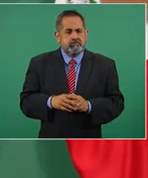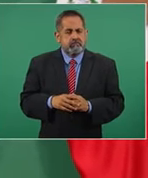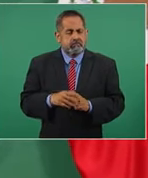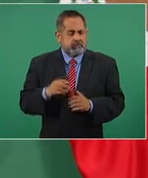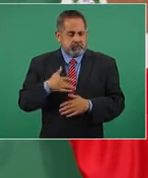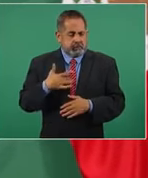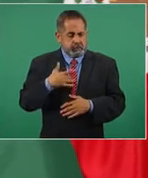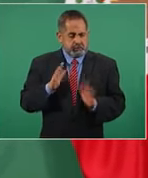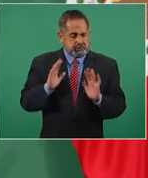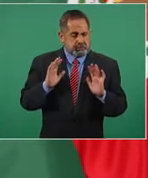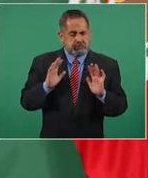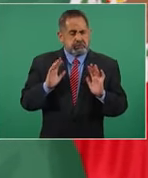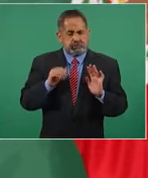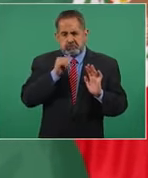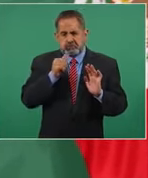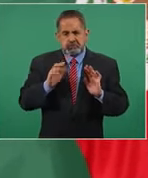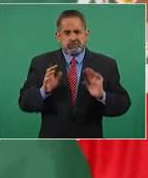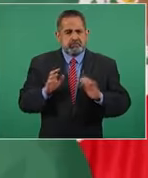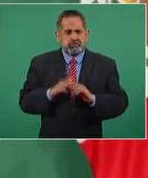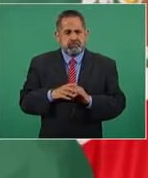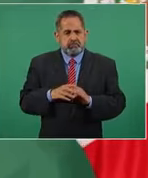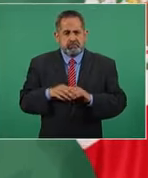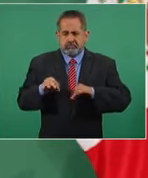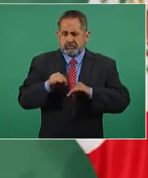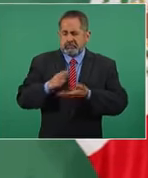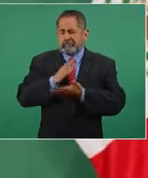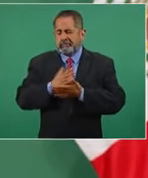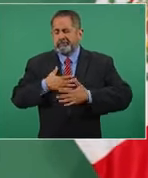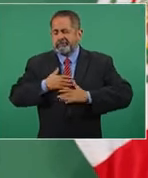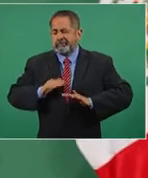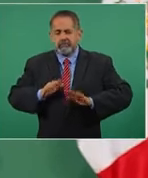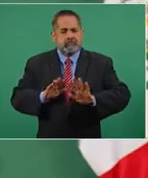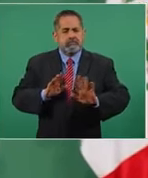No tuve que parar mis actividades,